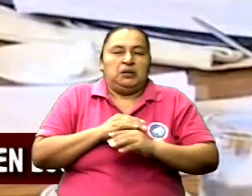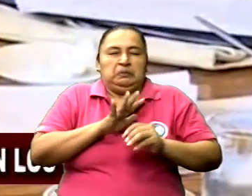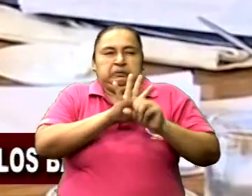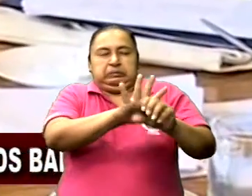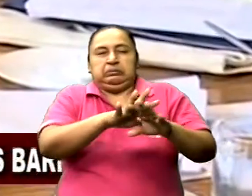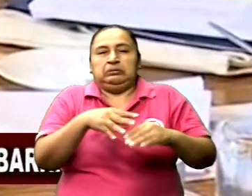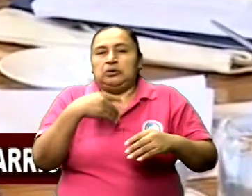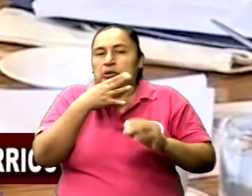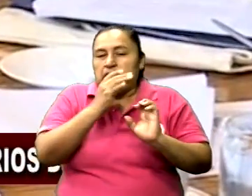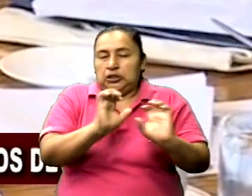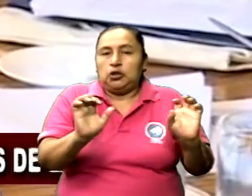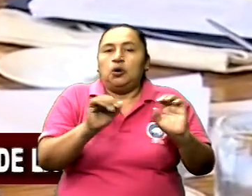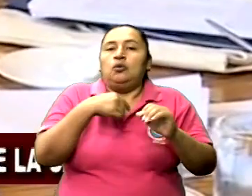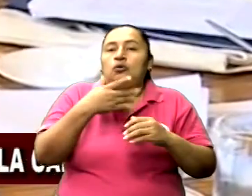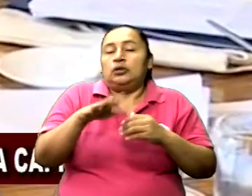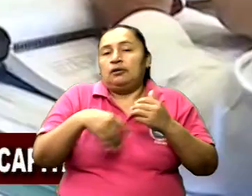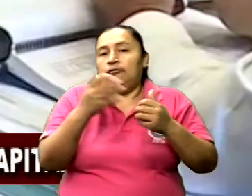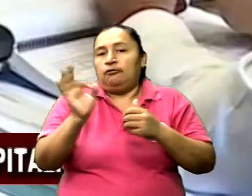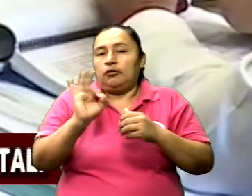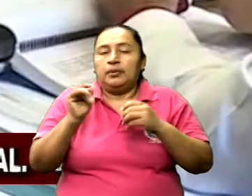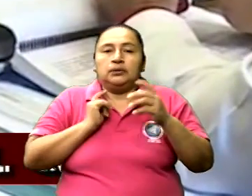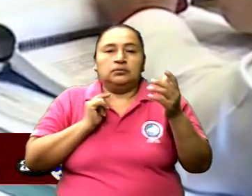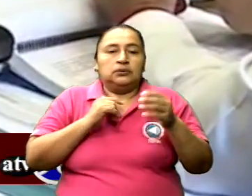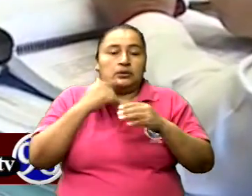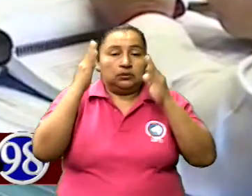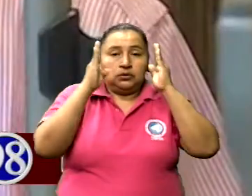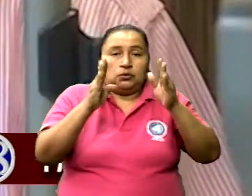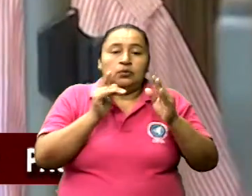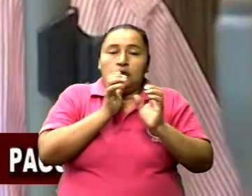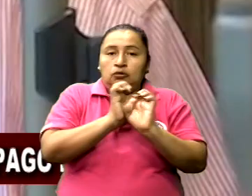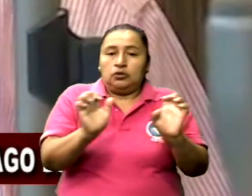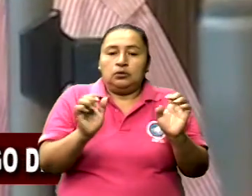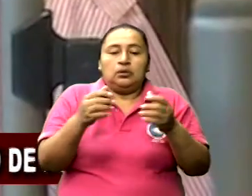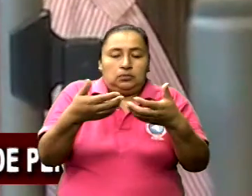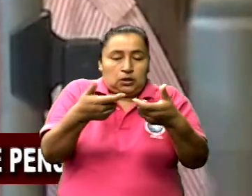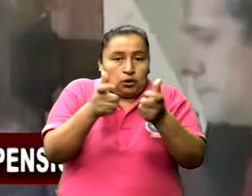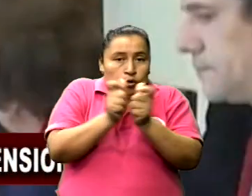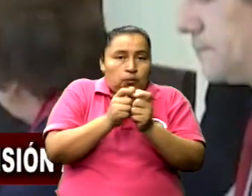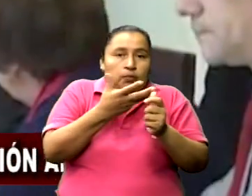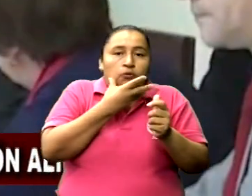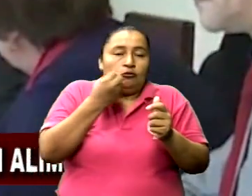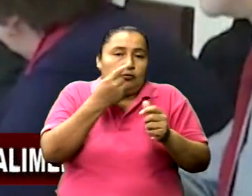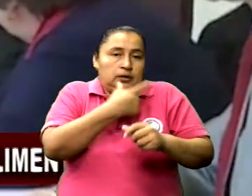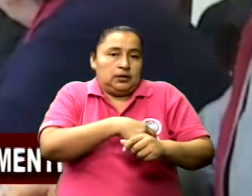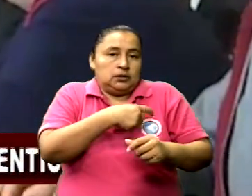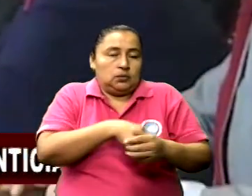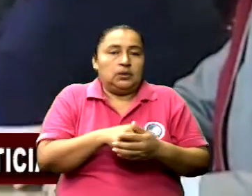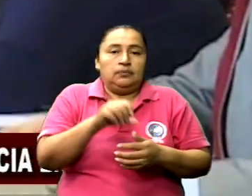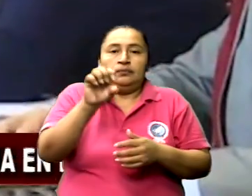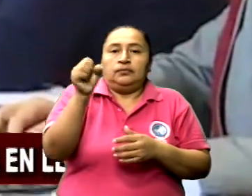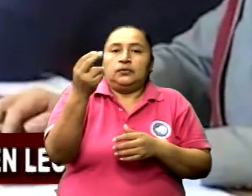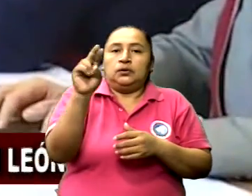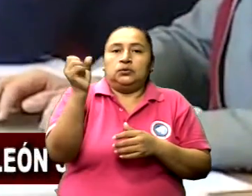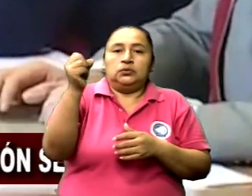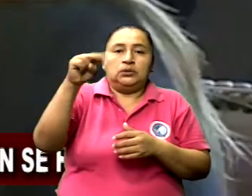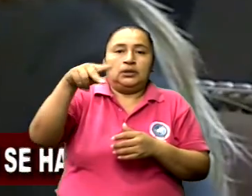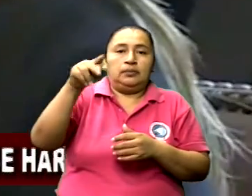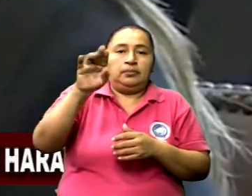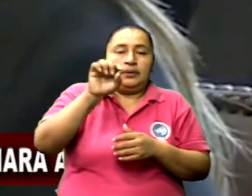otras anomalías conductuales generadas al interior de la comunidad escolar. Susana Pérez